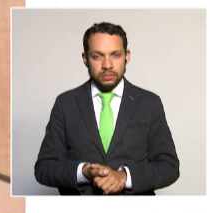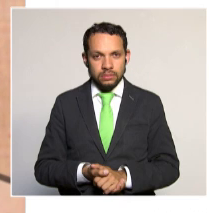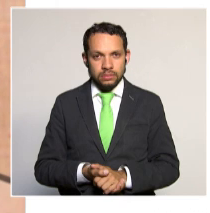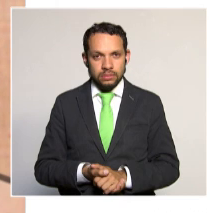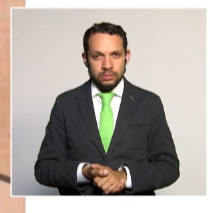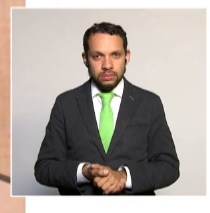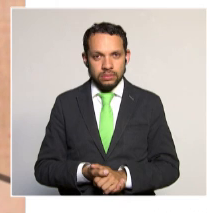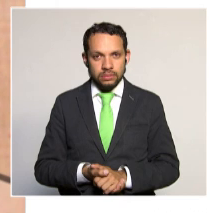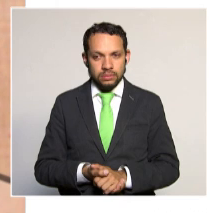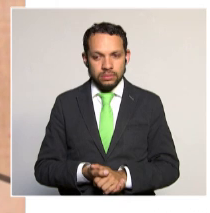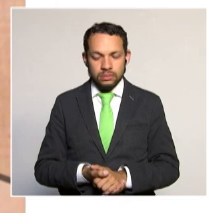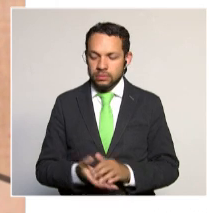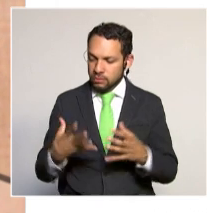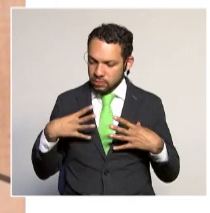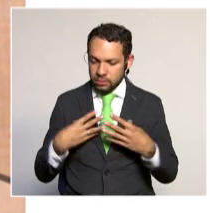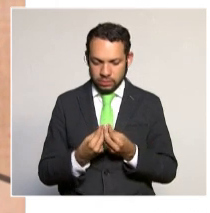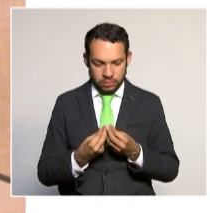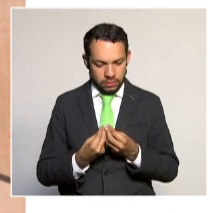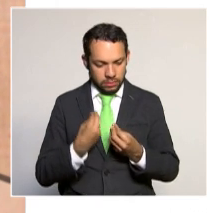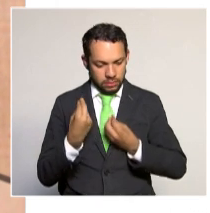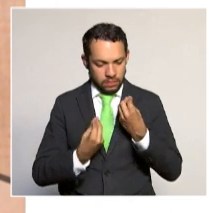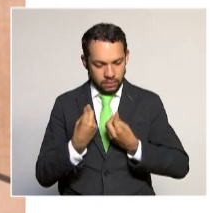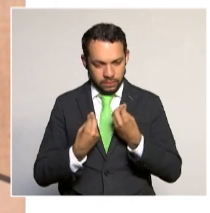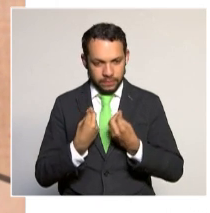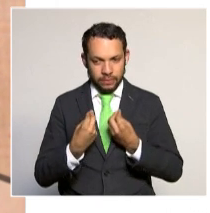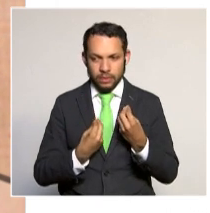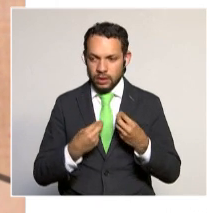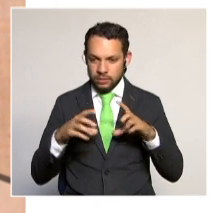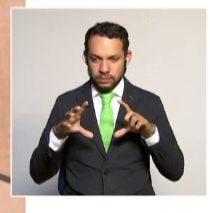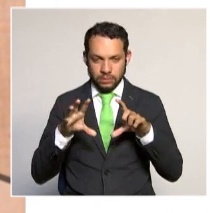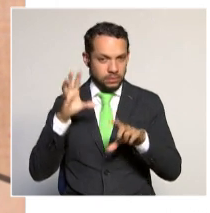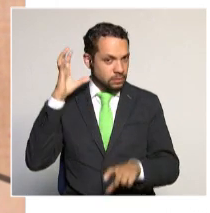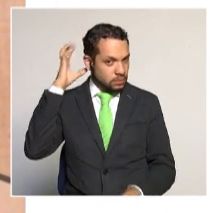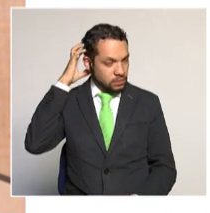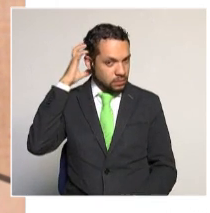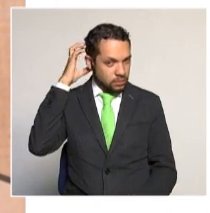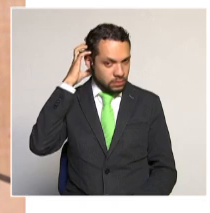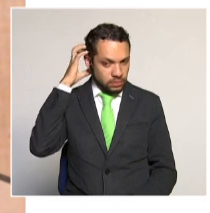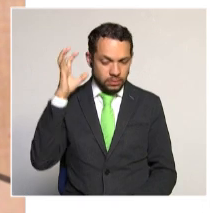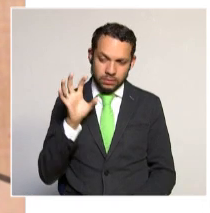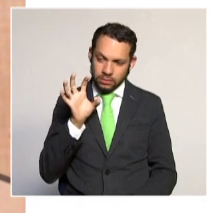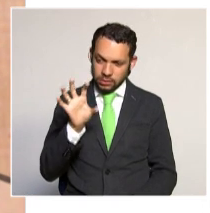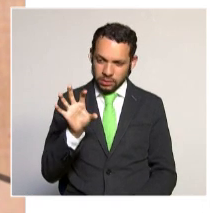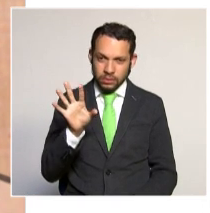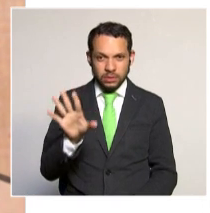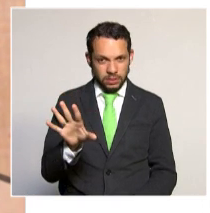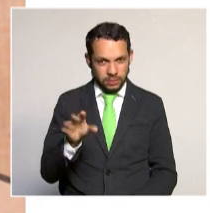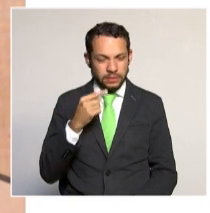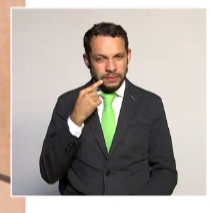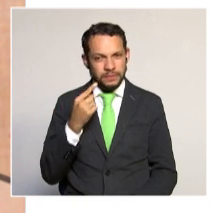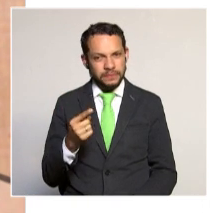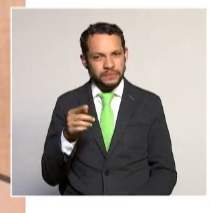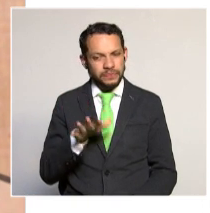A ver, vamos a ir haciéndolo didáctico. En este sector. Sí, en ese sector, que es el sector